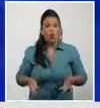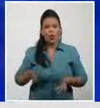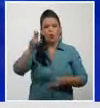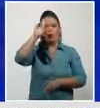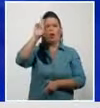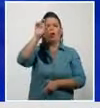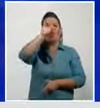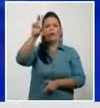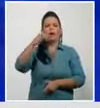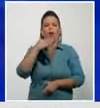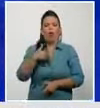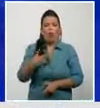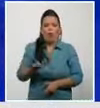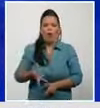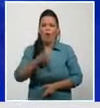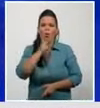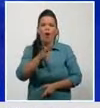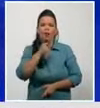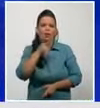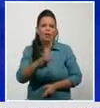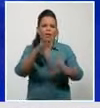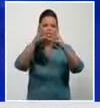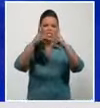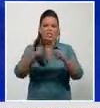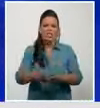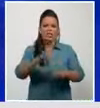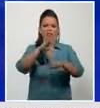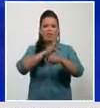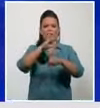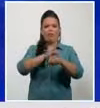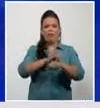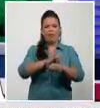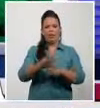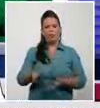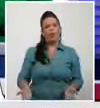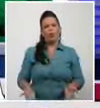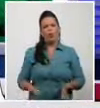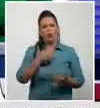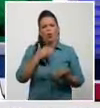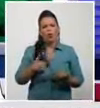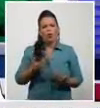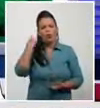volumen creciente de enfermos? ¿Podremos salir de esta situación? Sí,